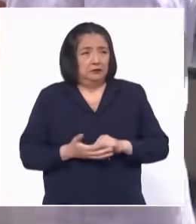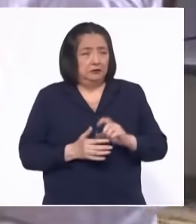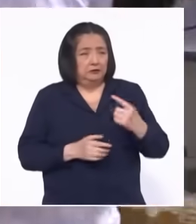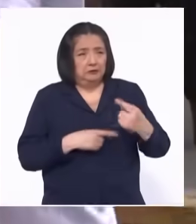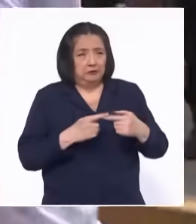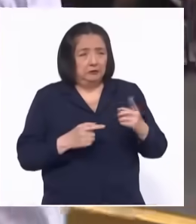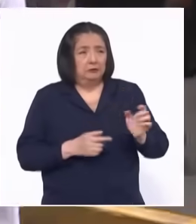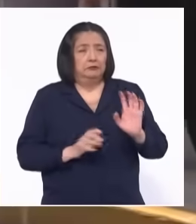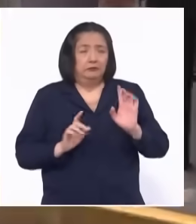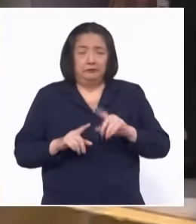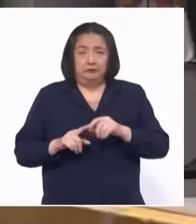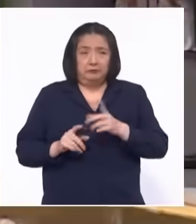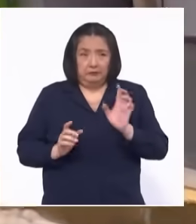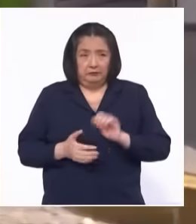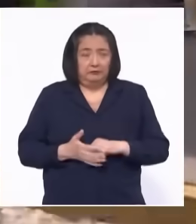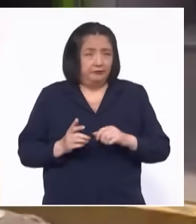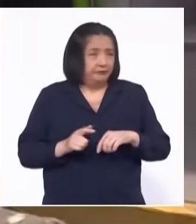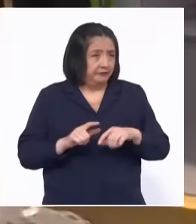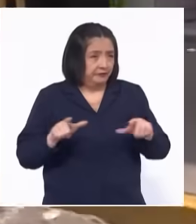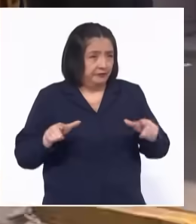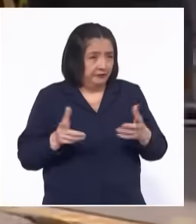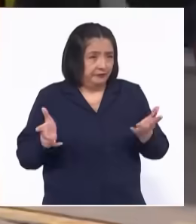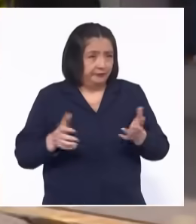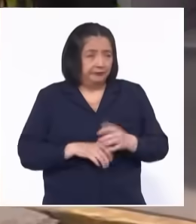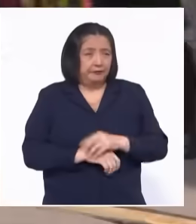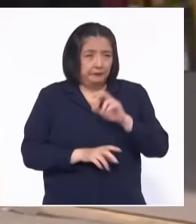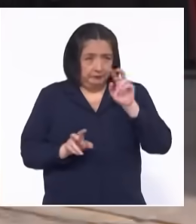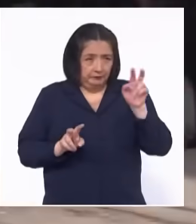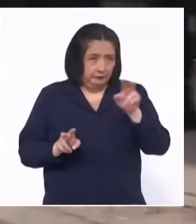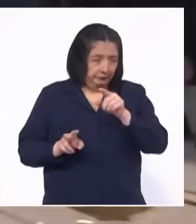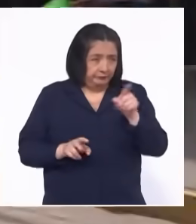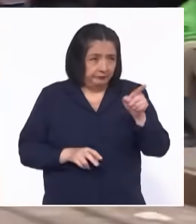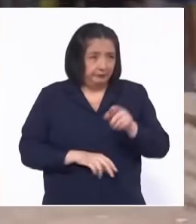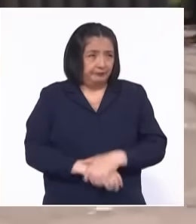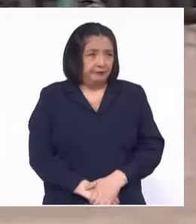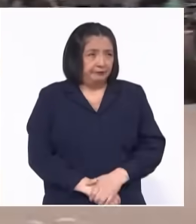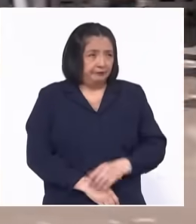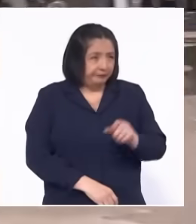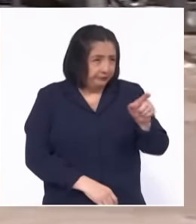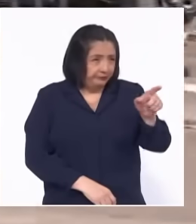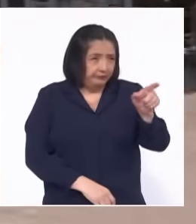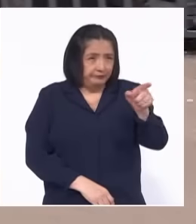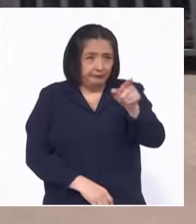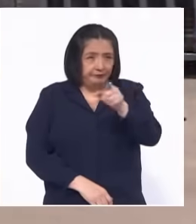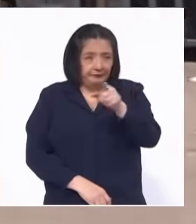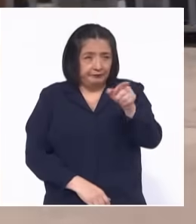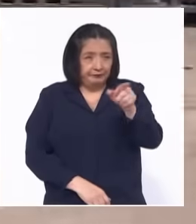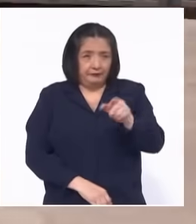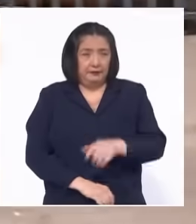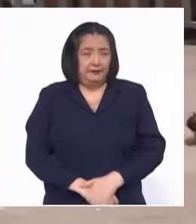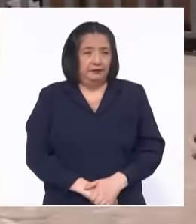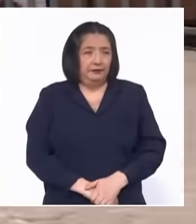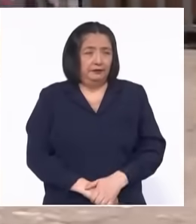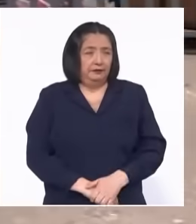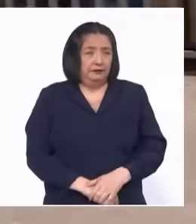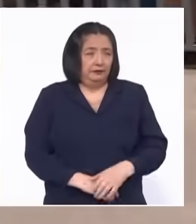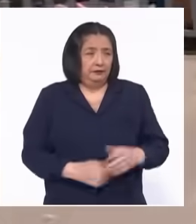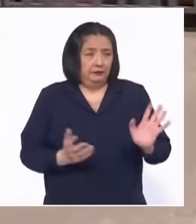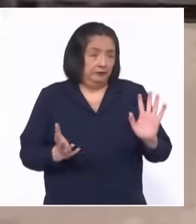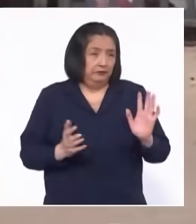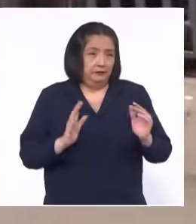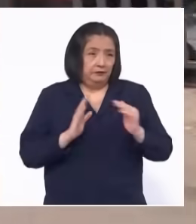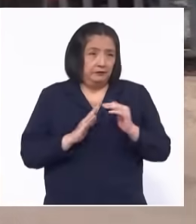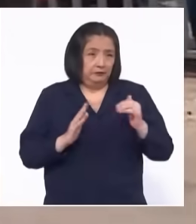qué? Porque dependiendo de la zona en la que están. Mira acá, entonces todos ellos están delante y si nosotros o